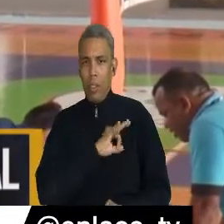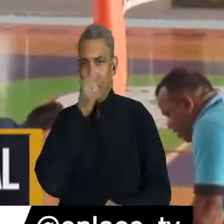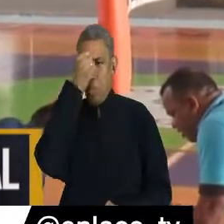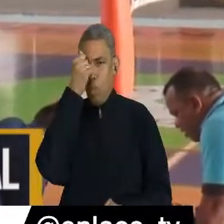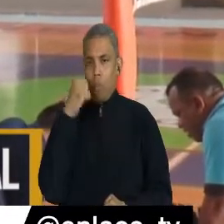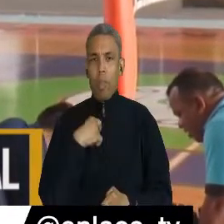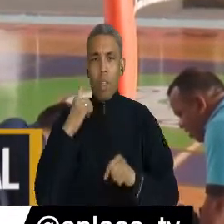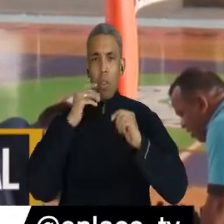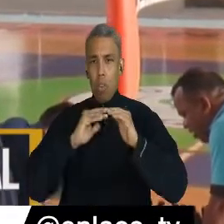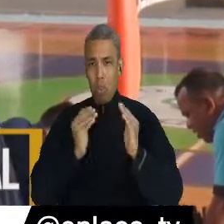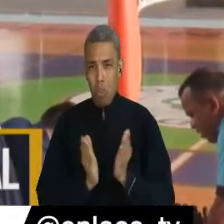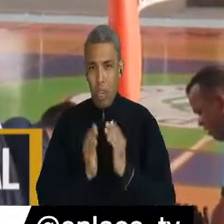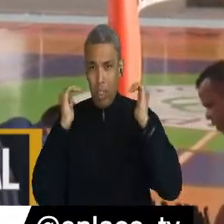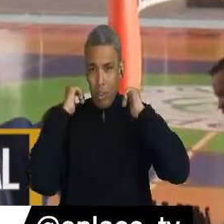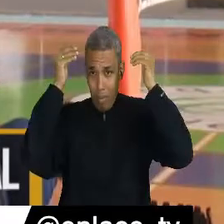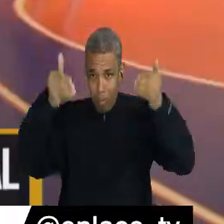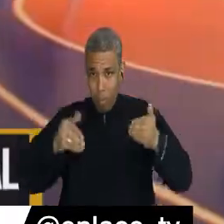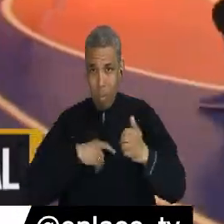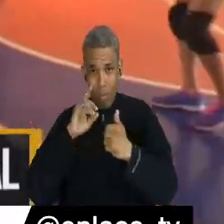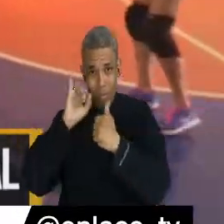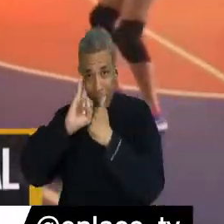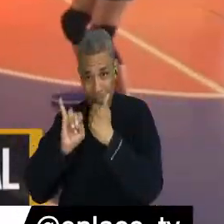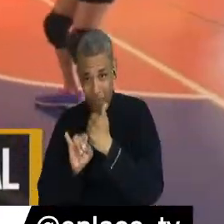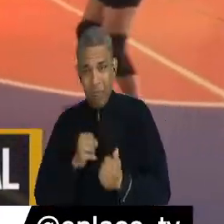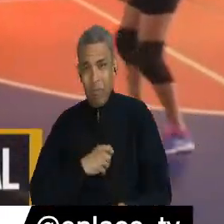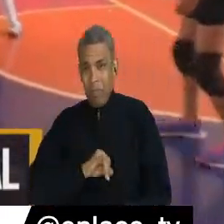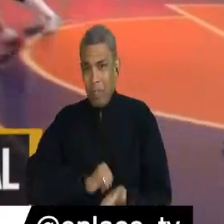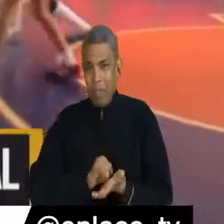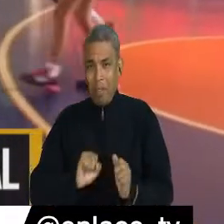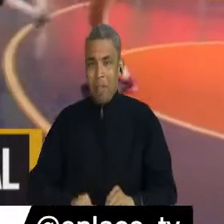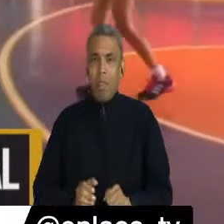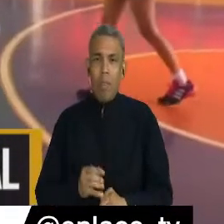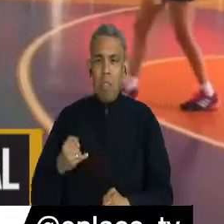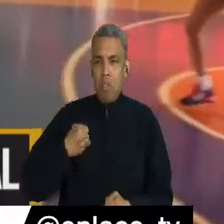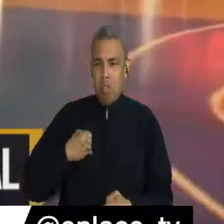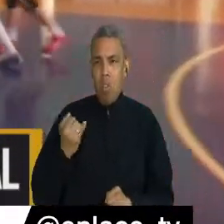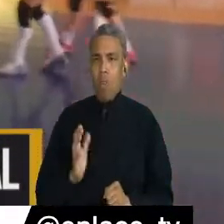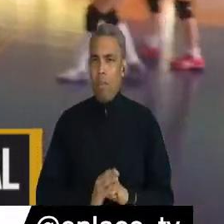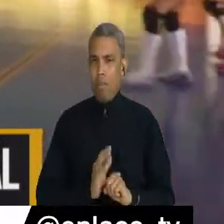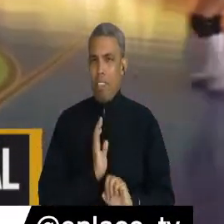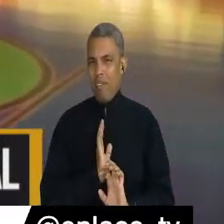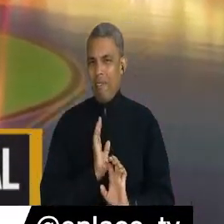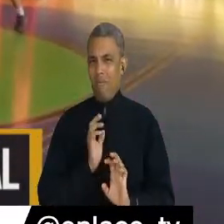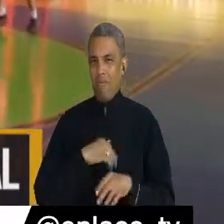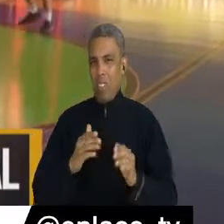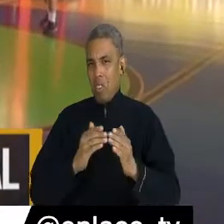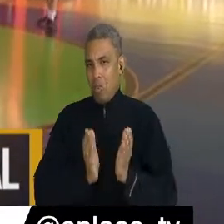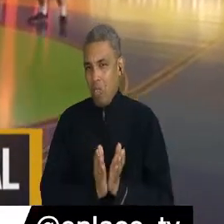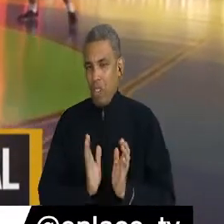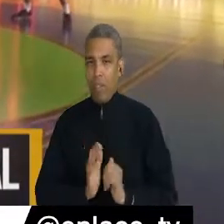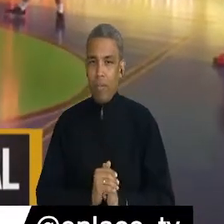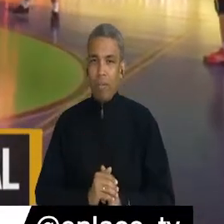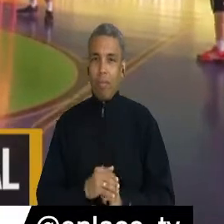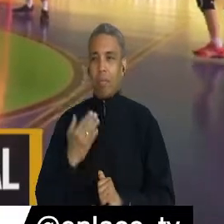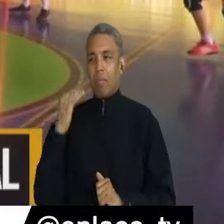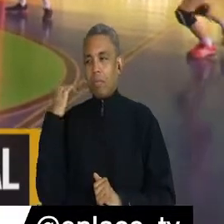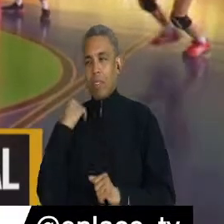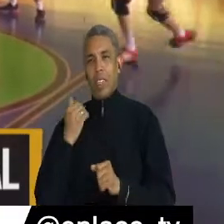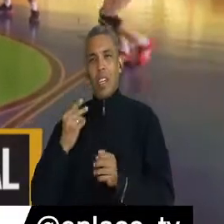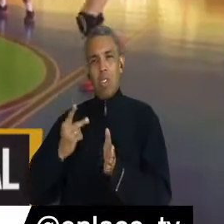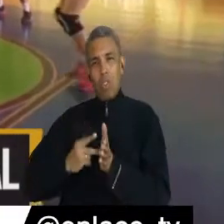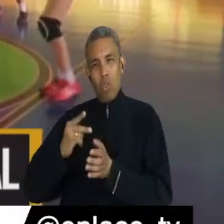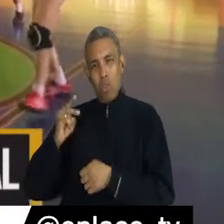Industrial. El Club Cacique Parque es el primer festival de voleibol categoría infantil, categoría escolar, con niños nacidos a partir del 2000 hasta el